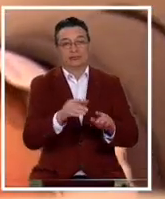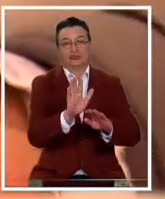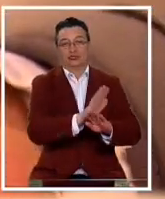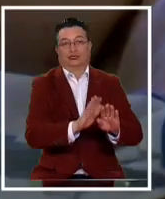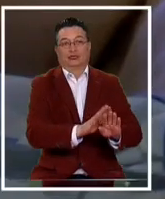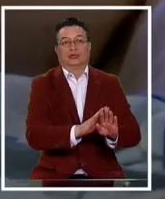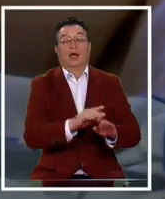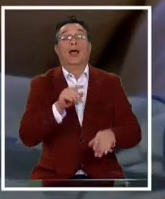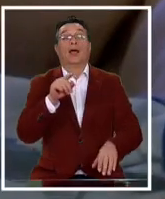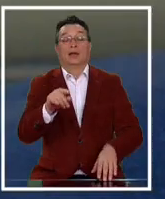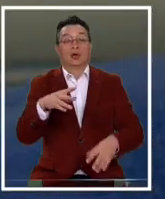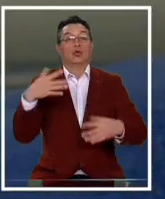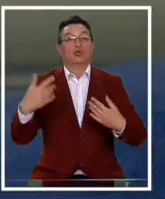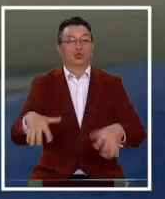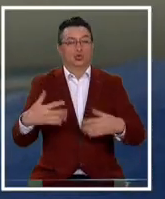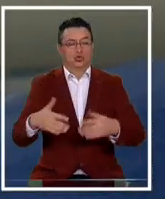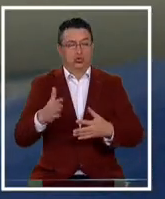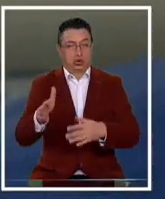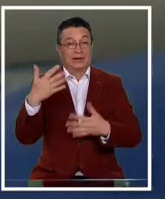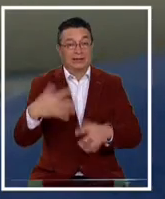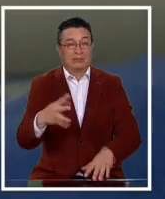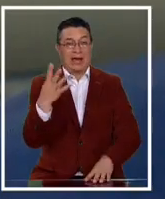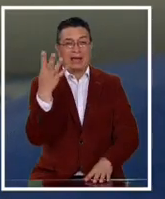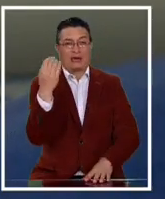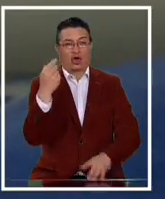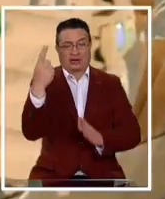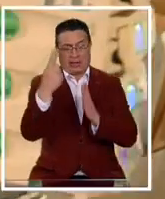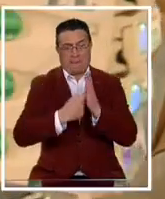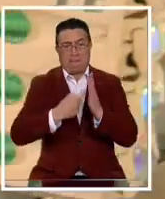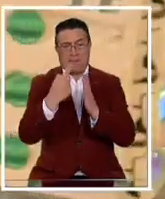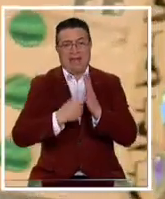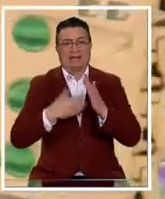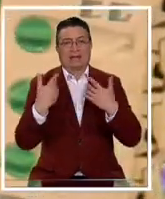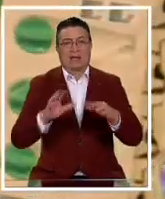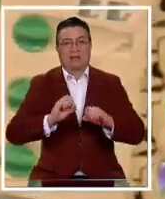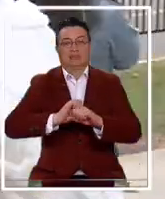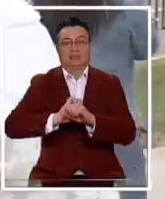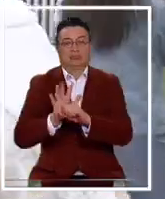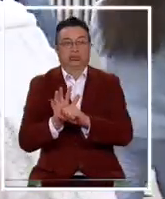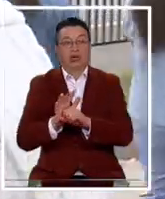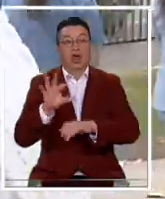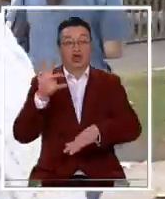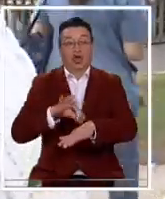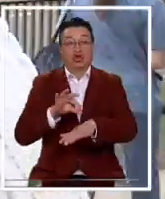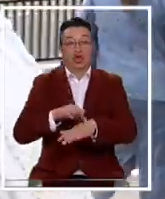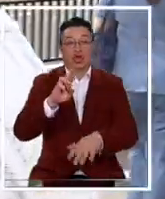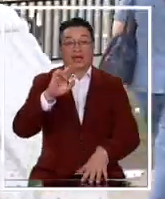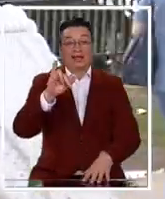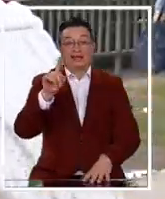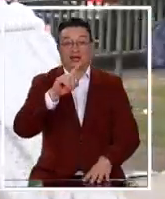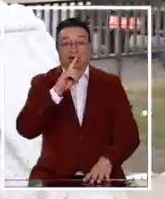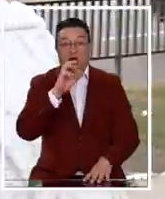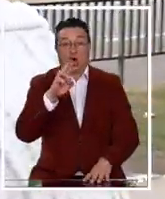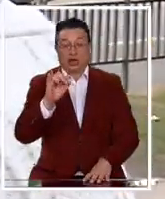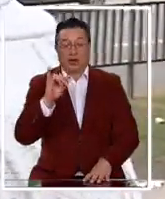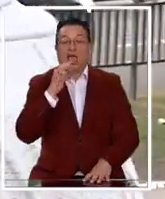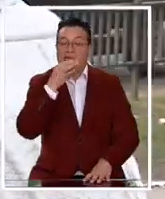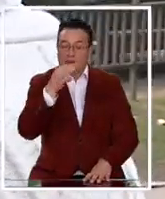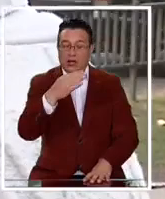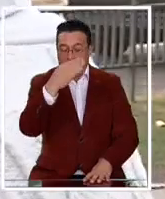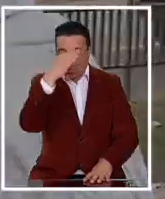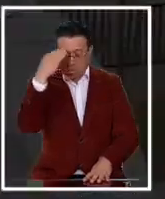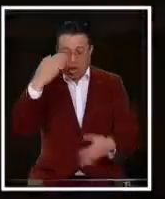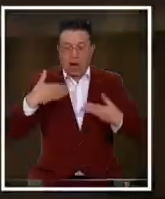ha sido intenso y ya van 14 meses de pandemia. El doctor Ristori no lo oculta, está